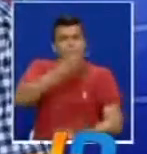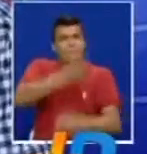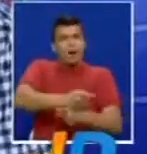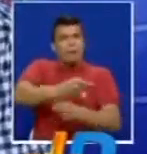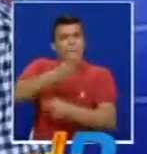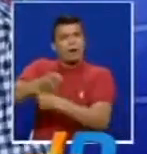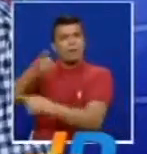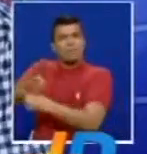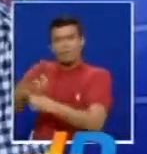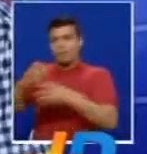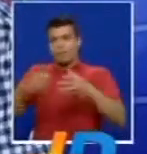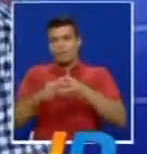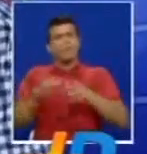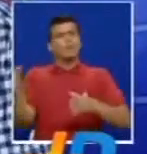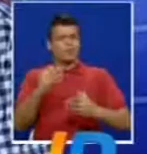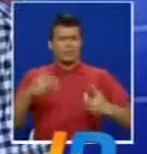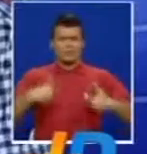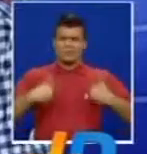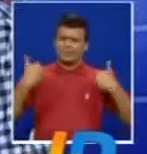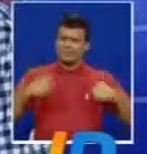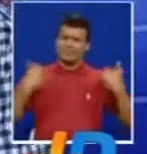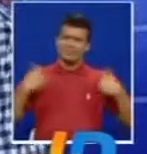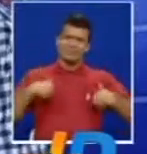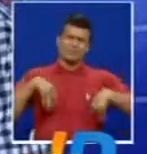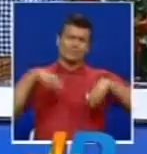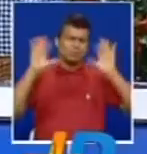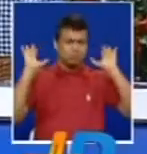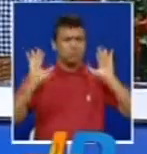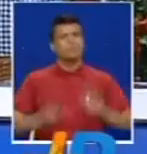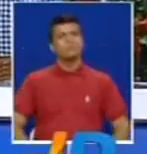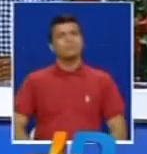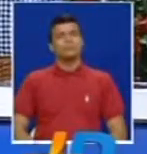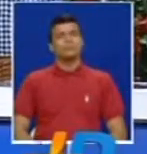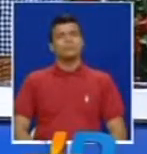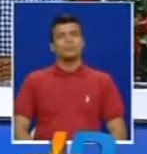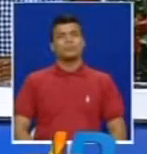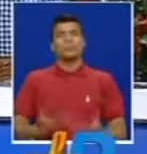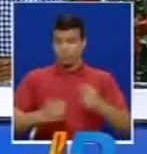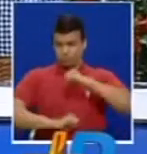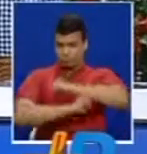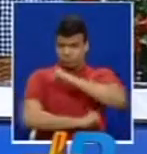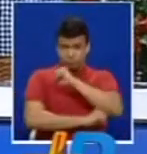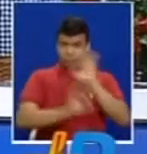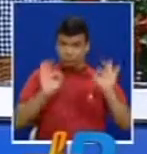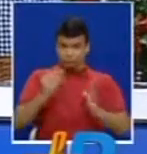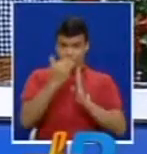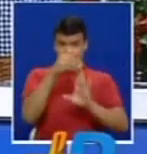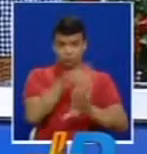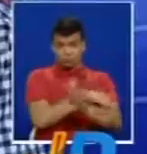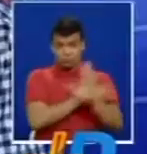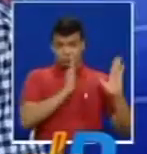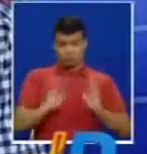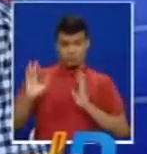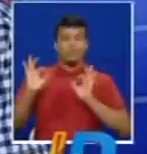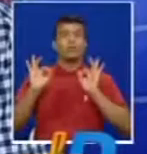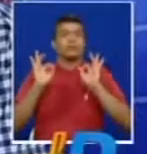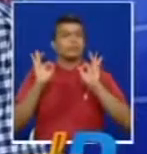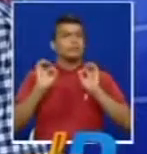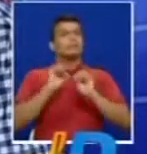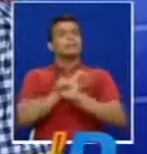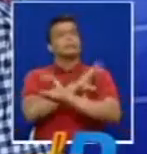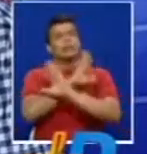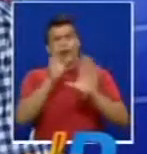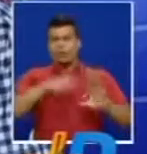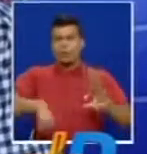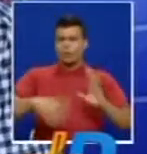hay un grupo muy contento, miramos esta mañana. ¿Le satisfizo al plantel los refuerzos? Sí, jugadores de una excelente